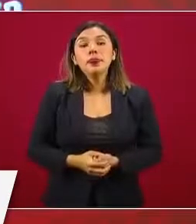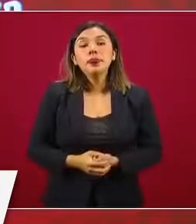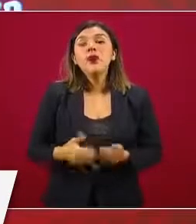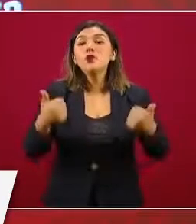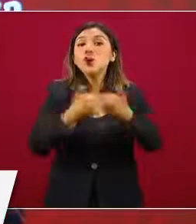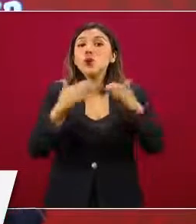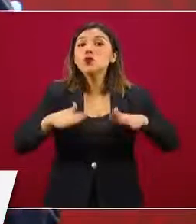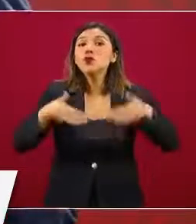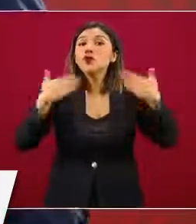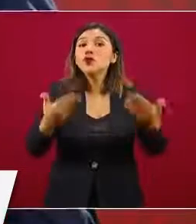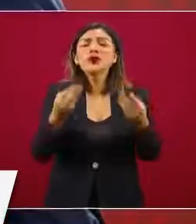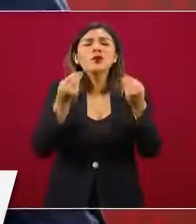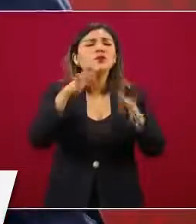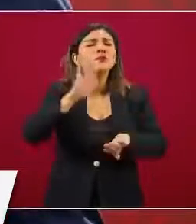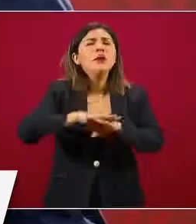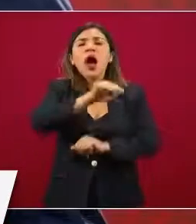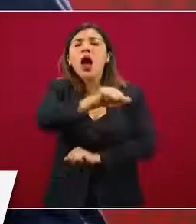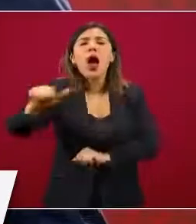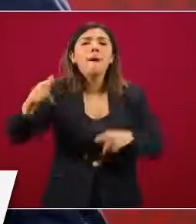confiar mucho en la gente.